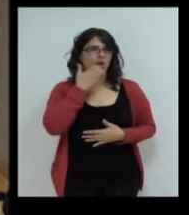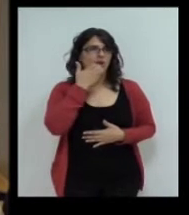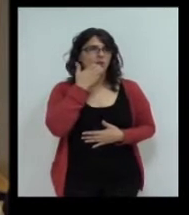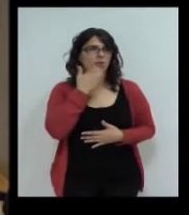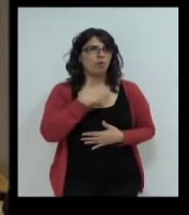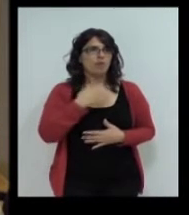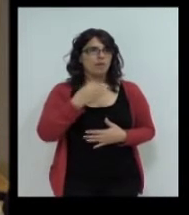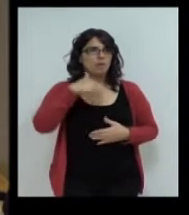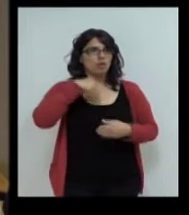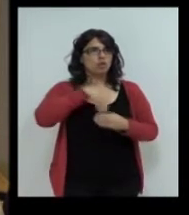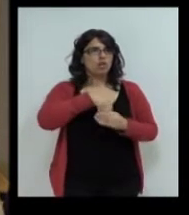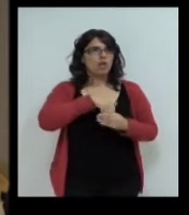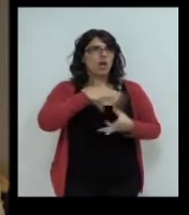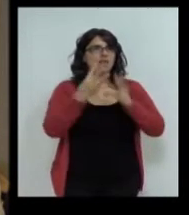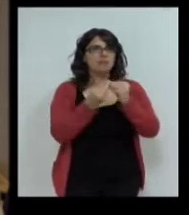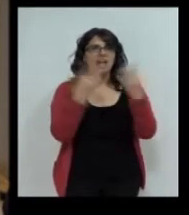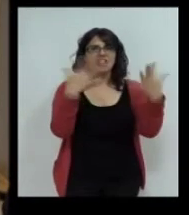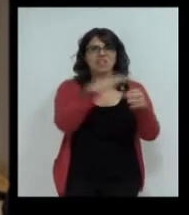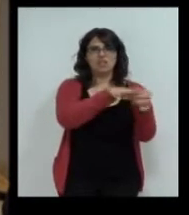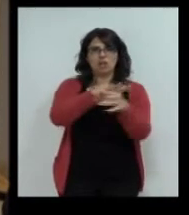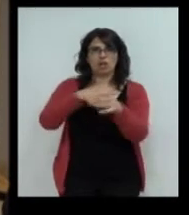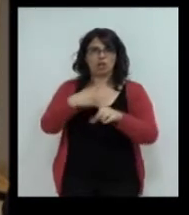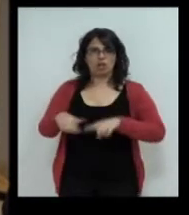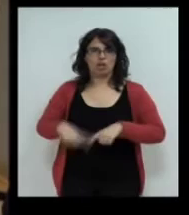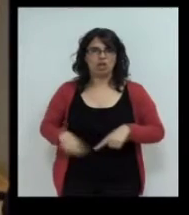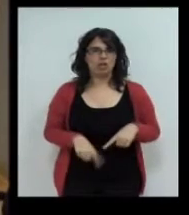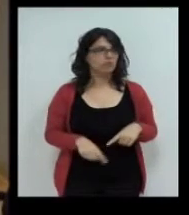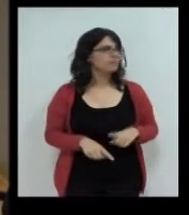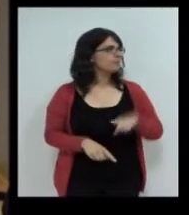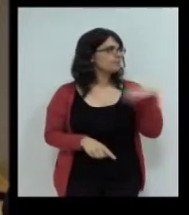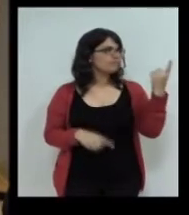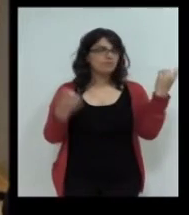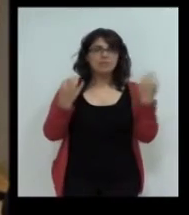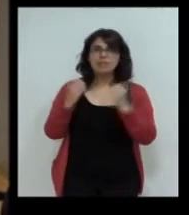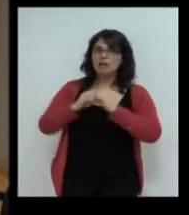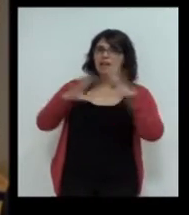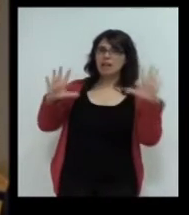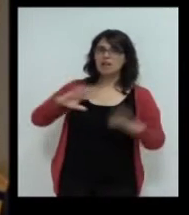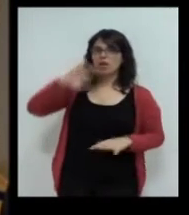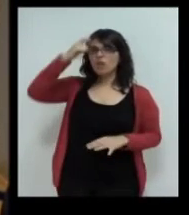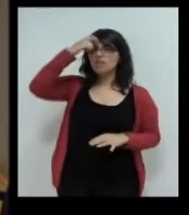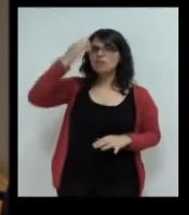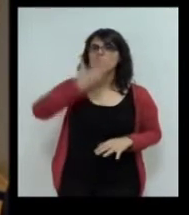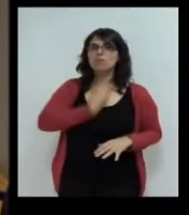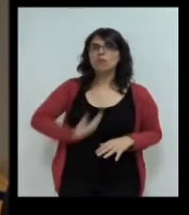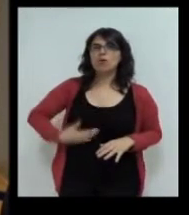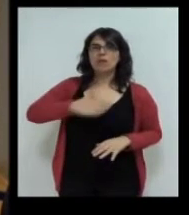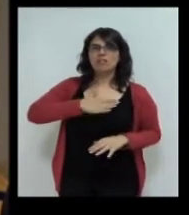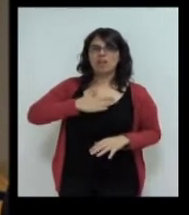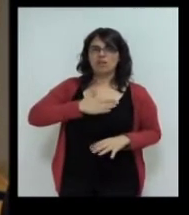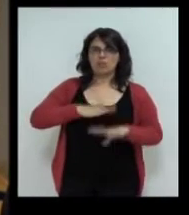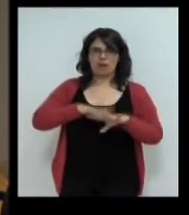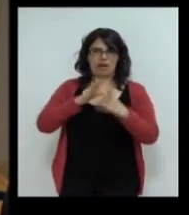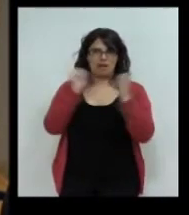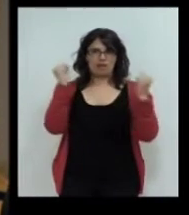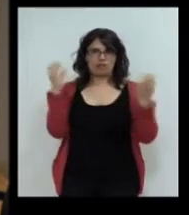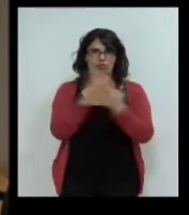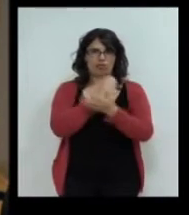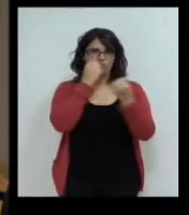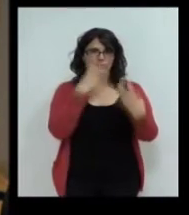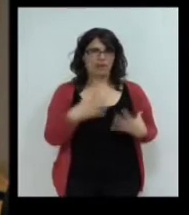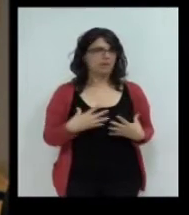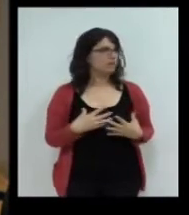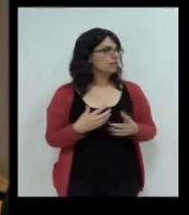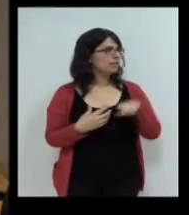adaptar su contenido a 10 entornos distintos. Creo que hay que aclarar el concepto de propietario, no más que nada para que nos entendamos todos. Que nos están Dices